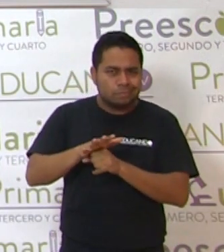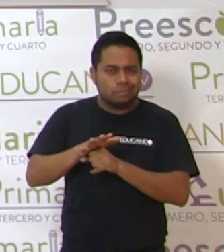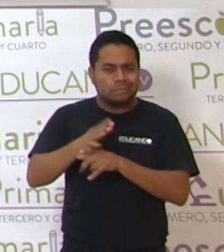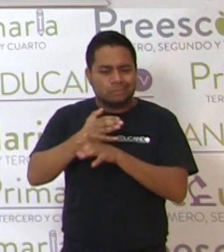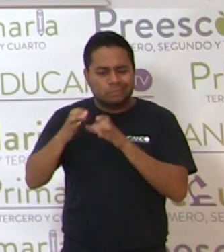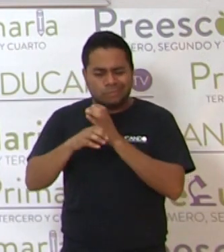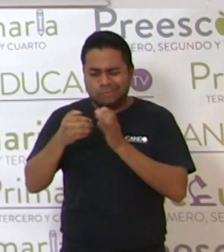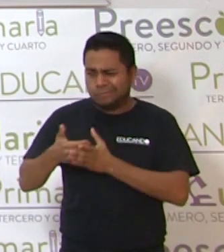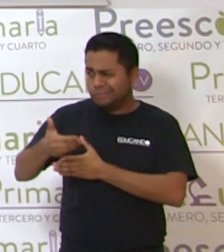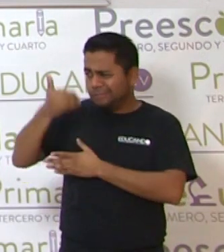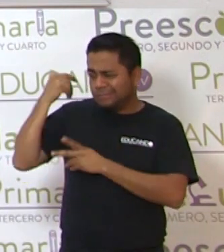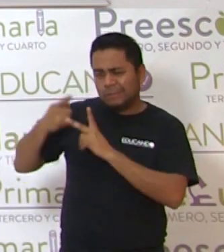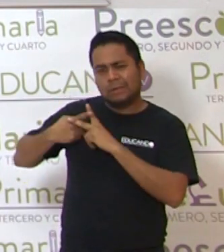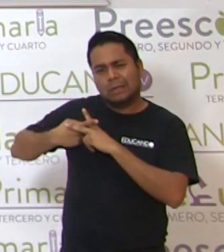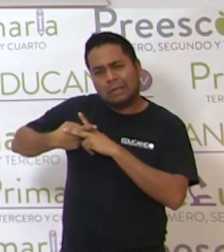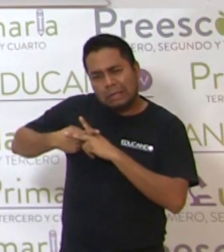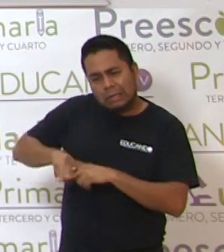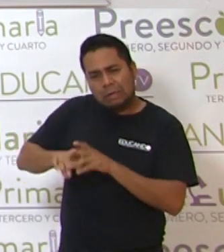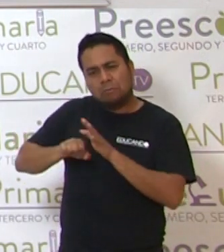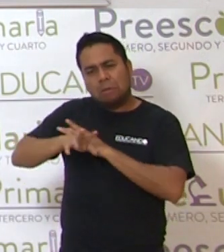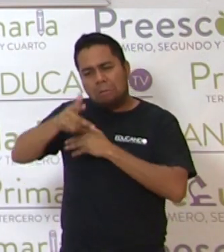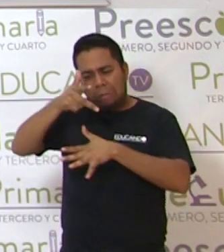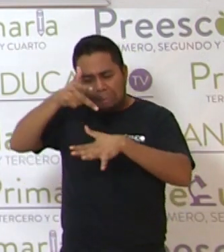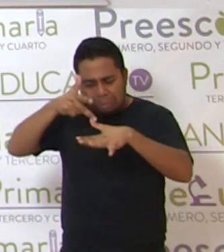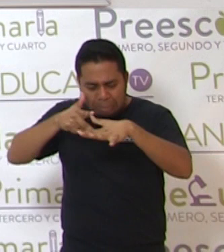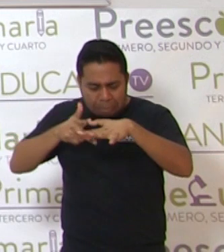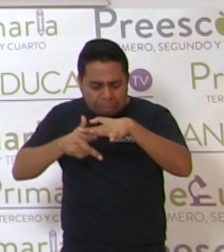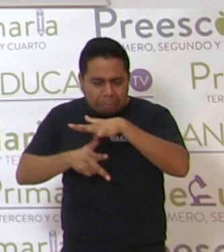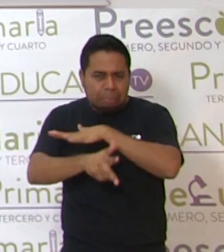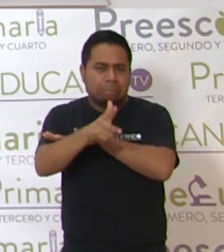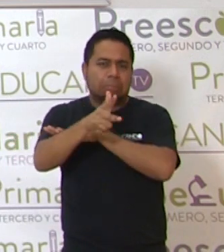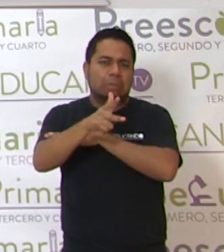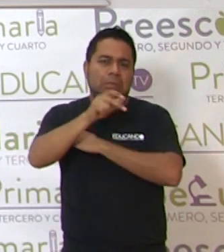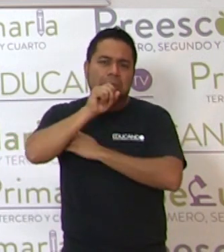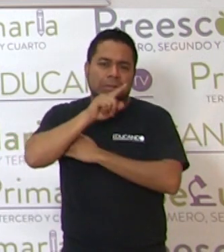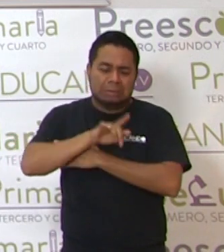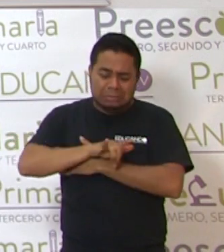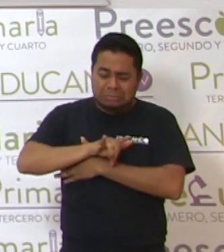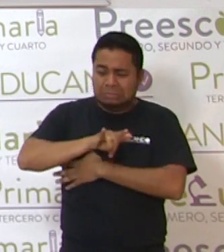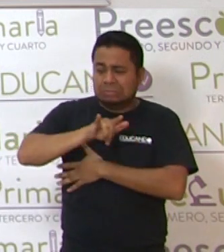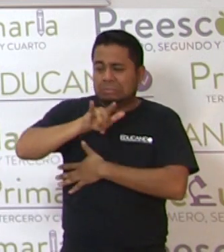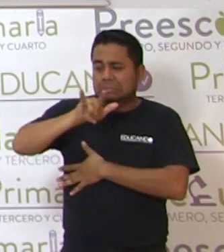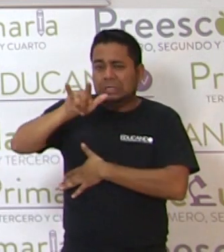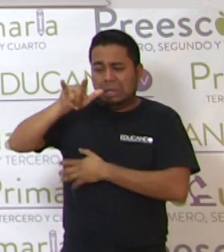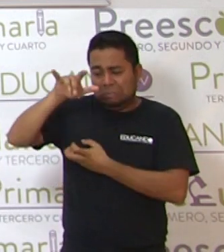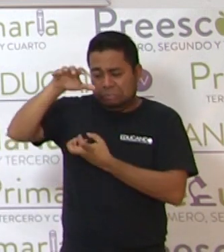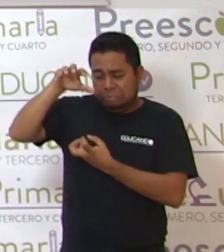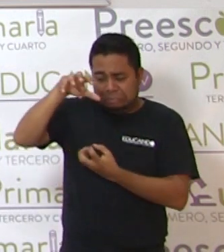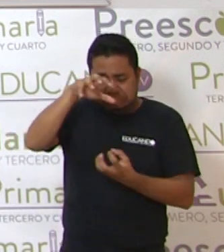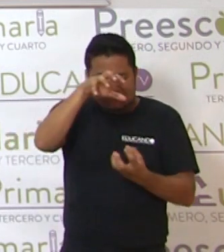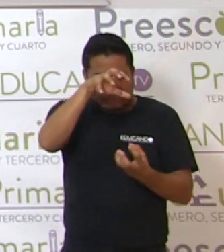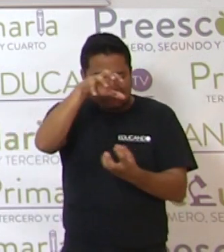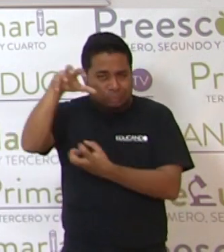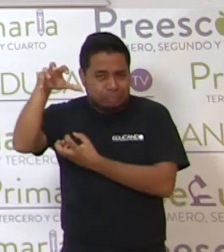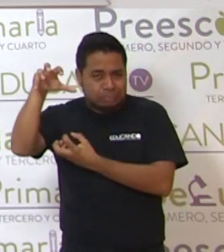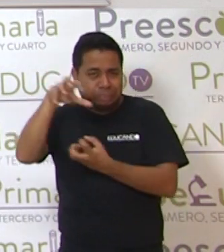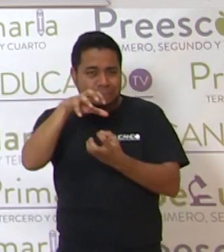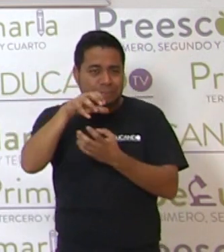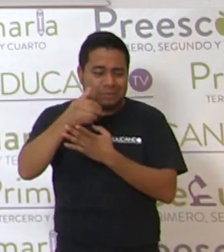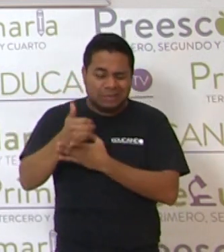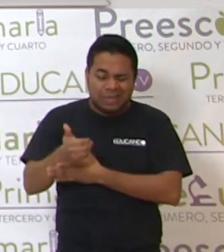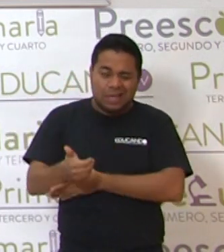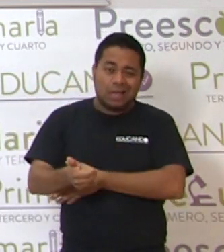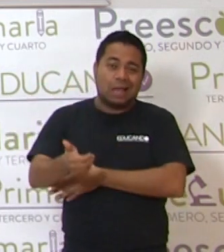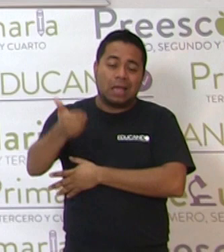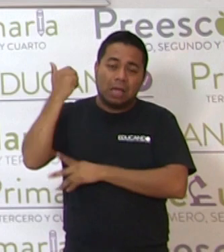entonces empiezan a surgir, como los submarinos, los aeroplanos, los globos aerostáticos y en fin, muchas cosas que en